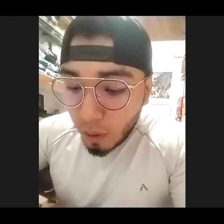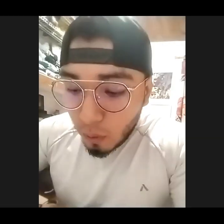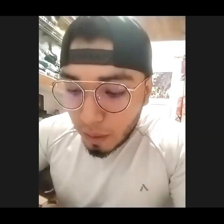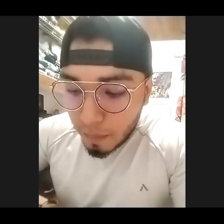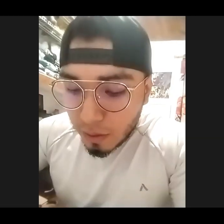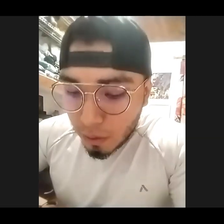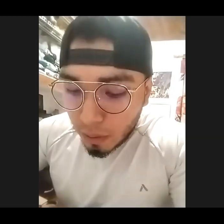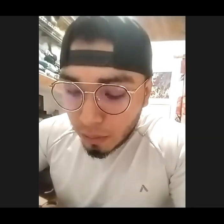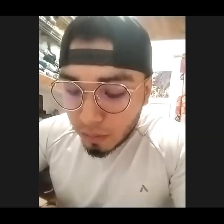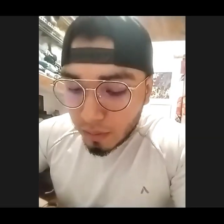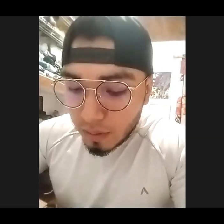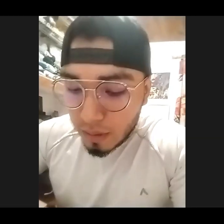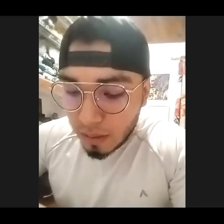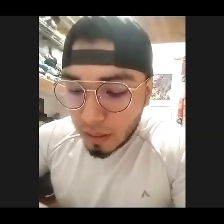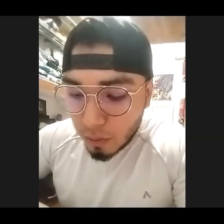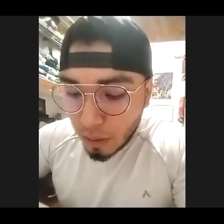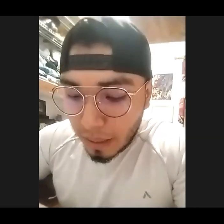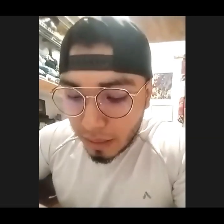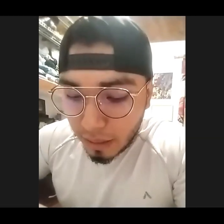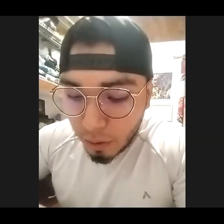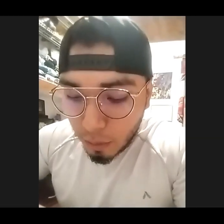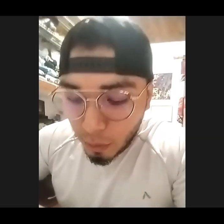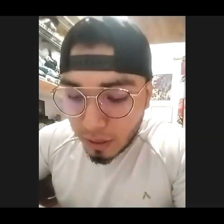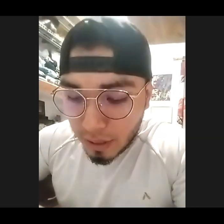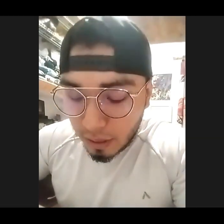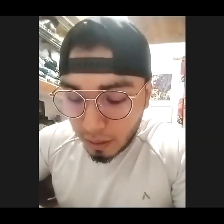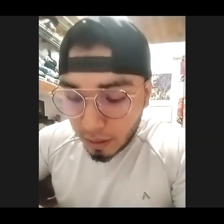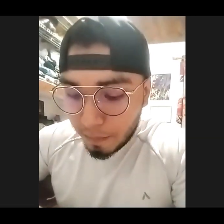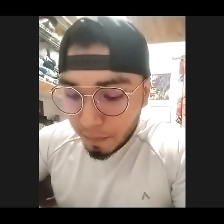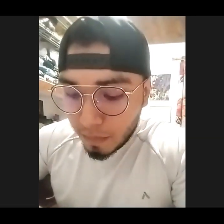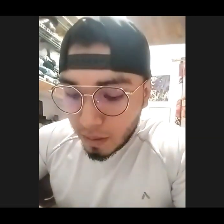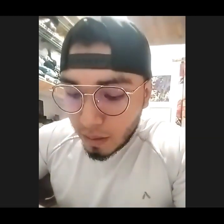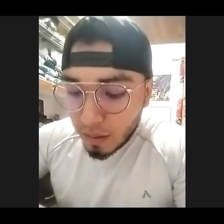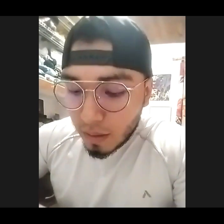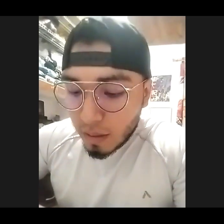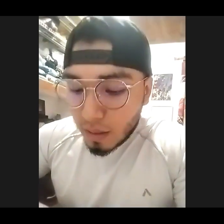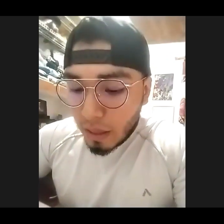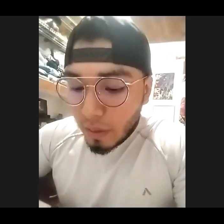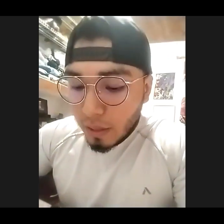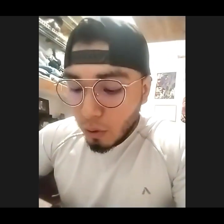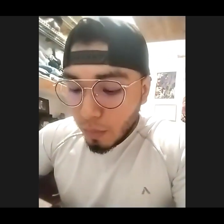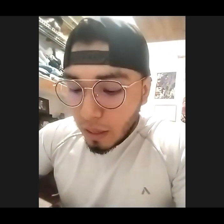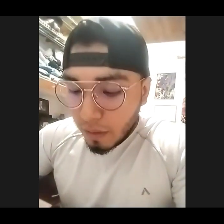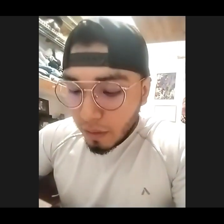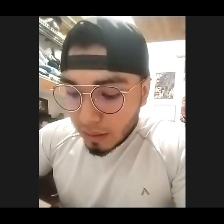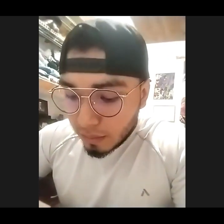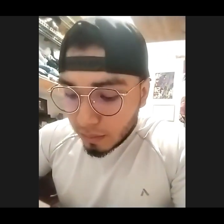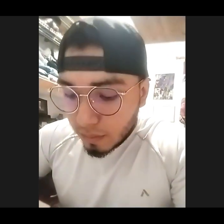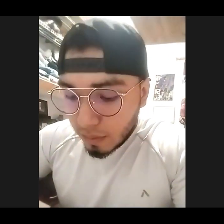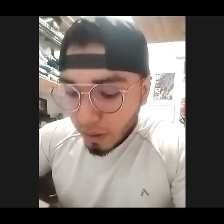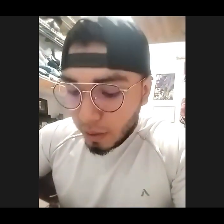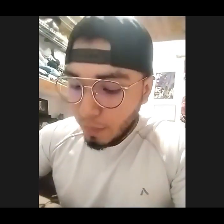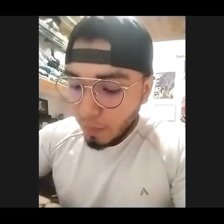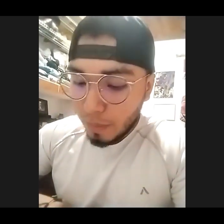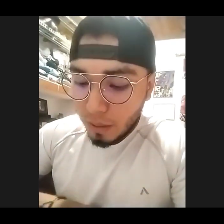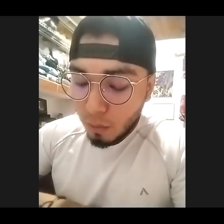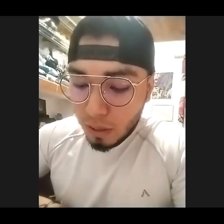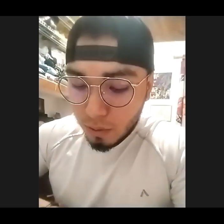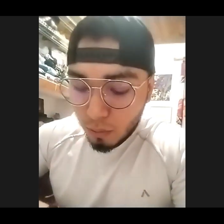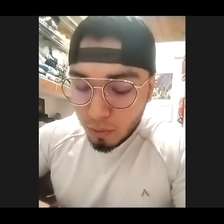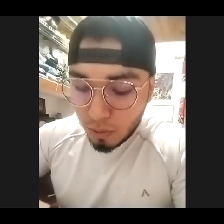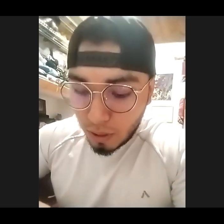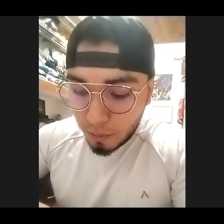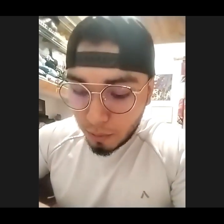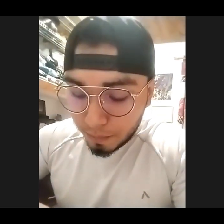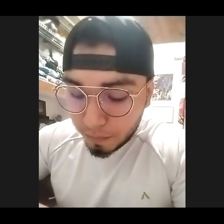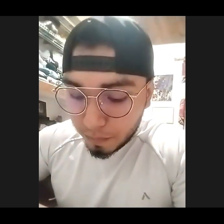Habito en la boca de mi estómago, que es una maraña que no puedo desenredar, que abrazo con mi cabeza, en donde palpita un